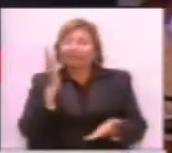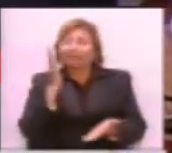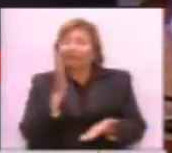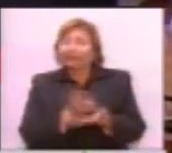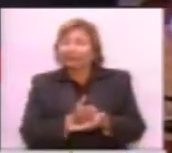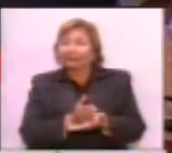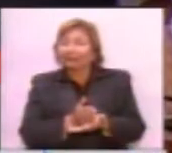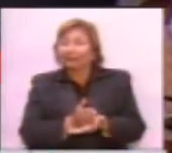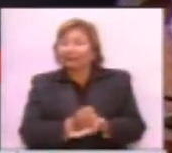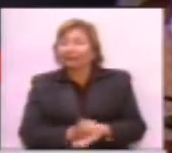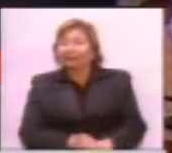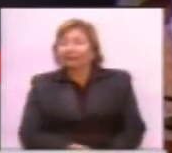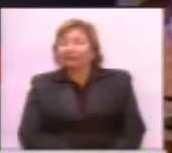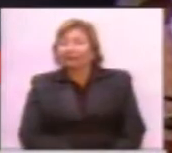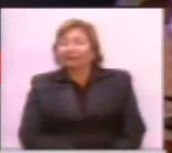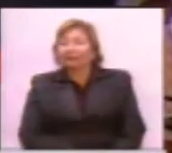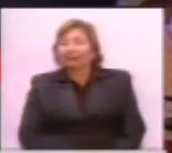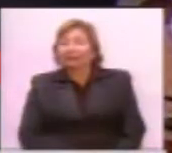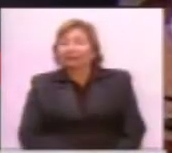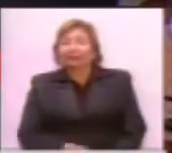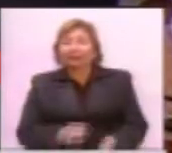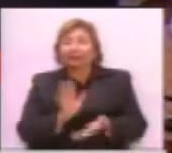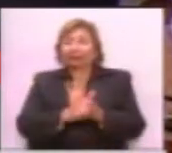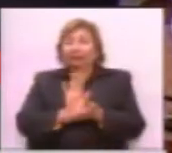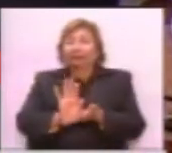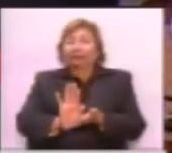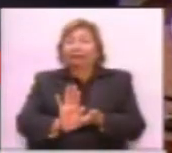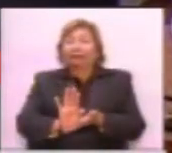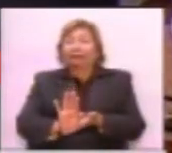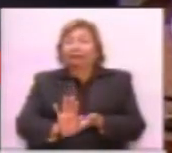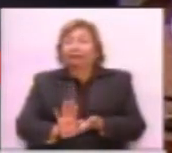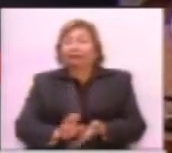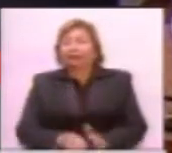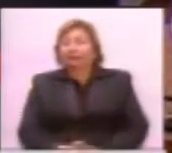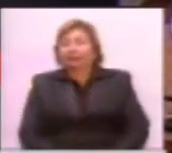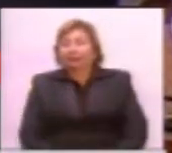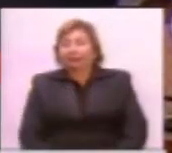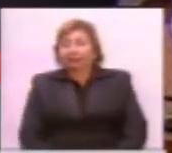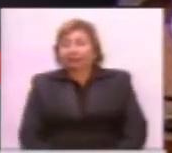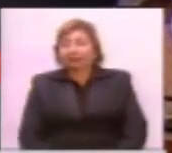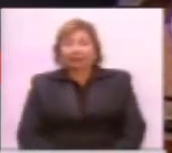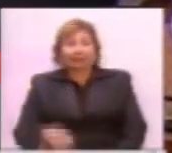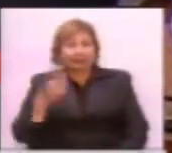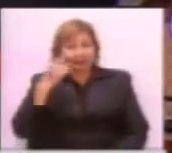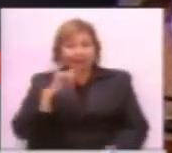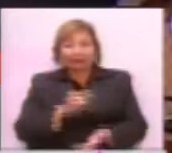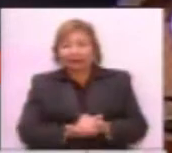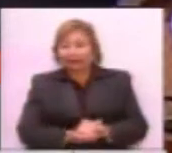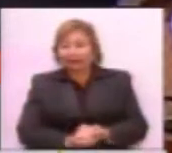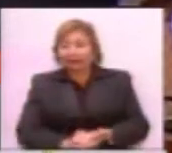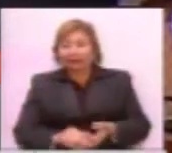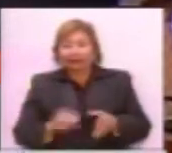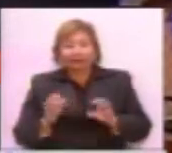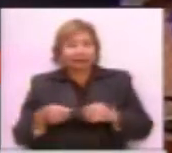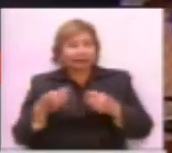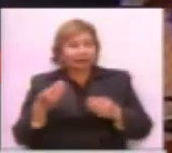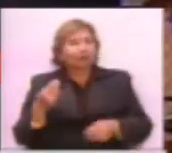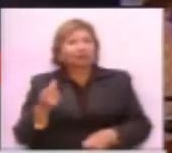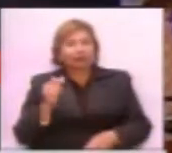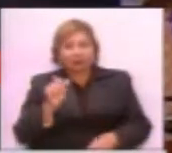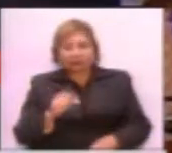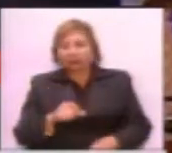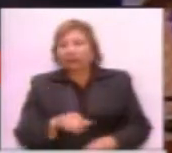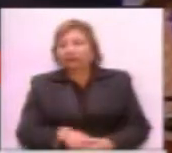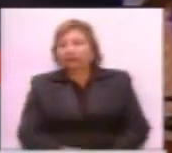sanción o un impedimento para que los terroristas no sean candidatos. Sí,